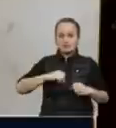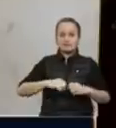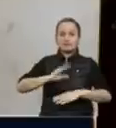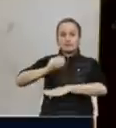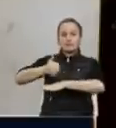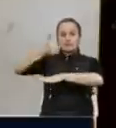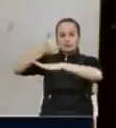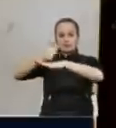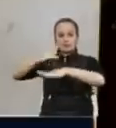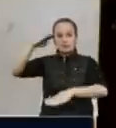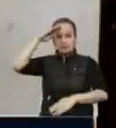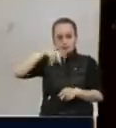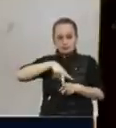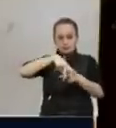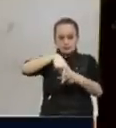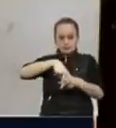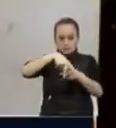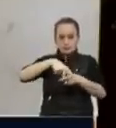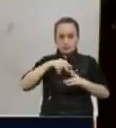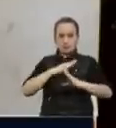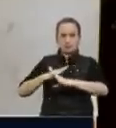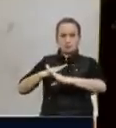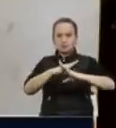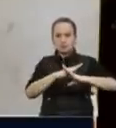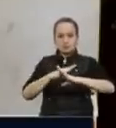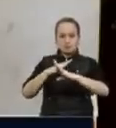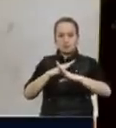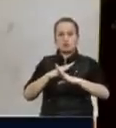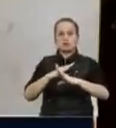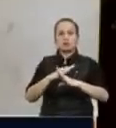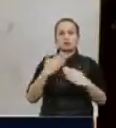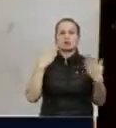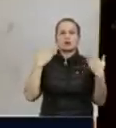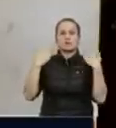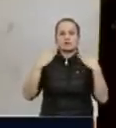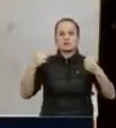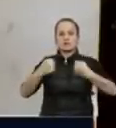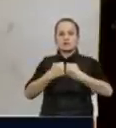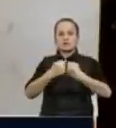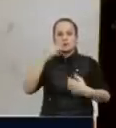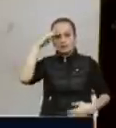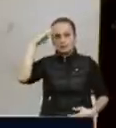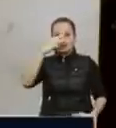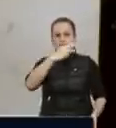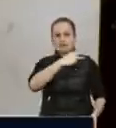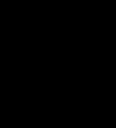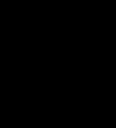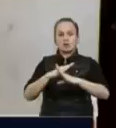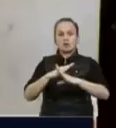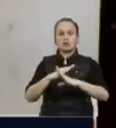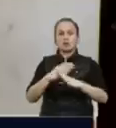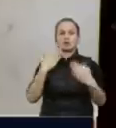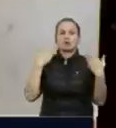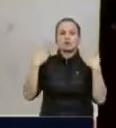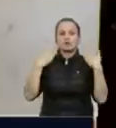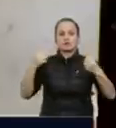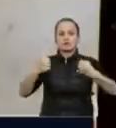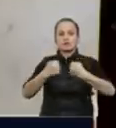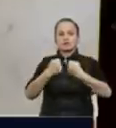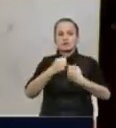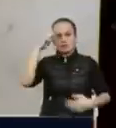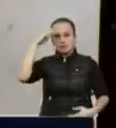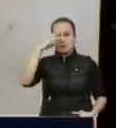Dirección de Carabineros y Seguridad Rural, en articulación con el Ejército Nacional. El Ejército Nacional